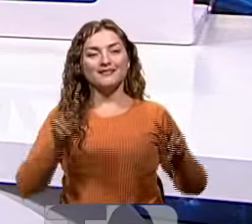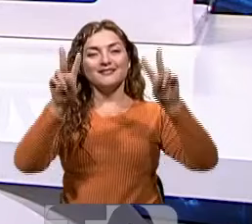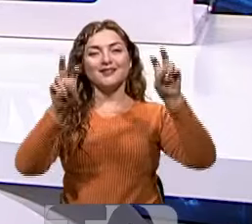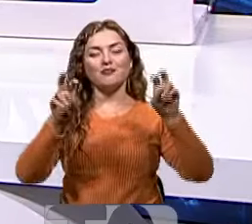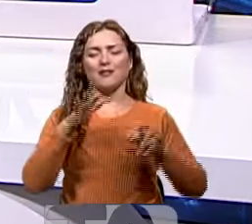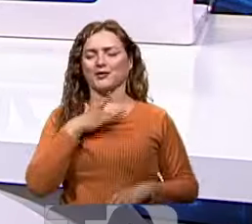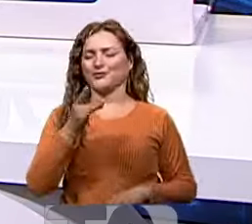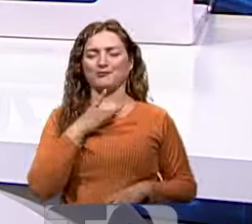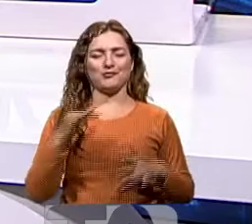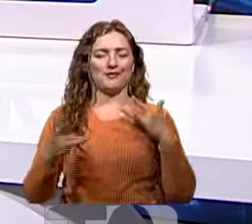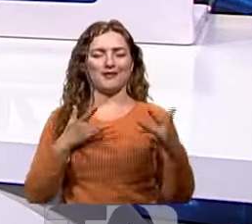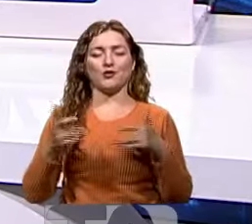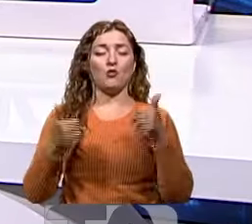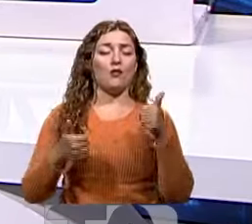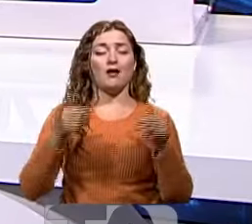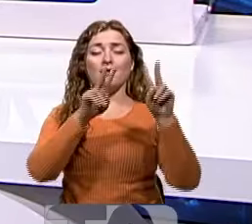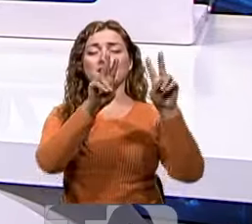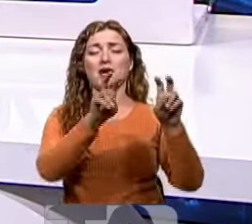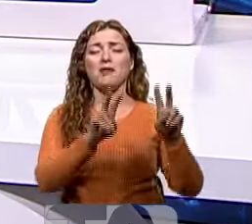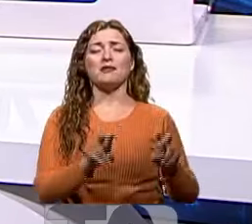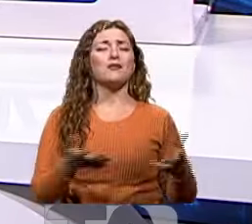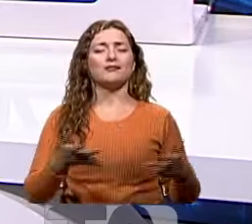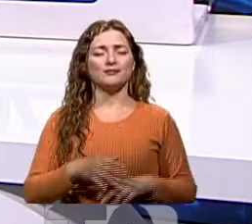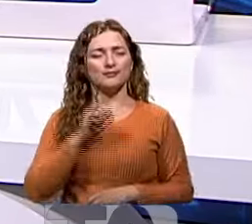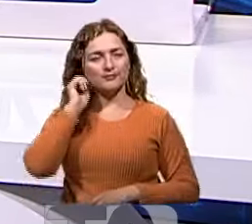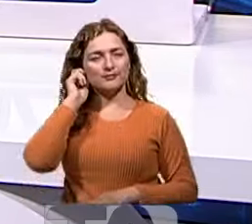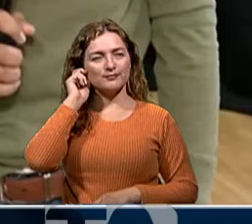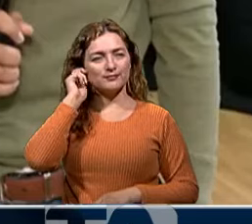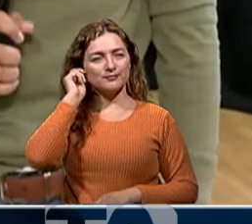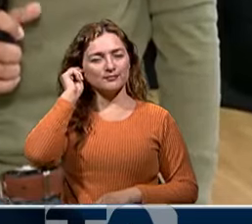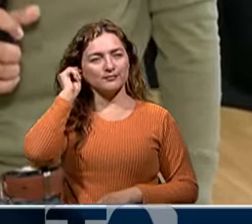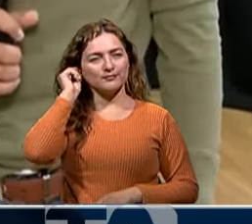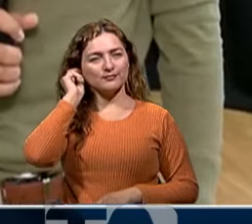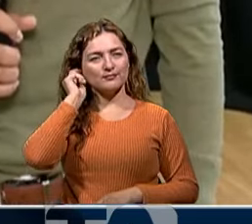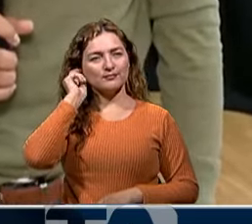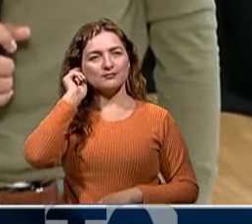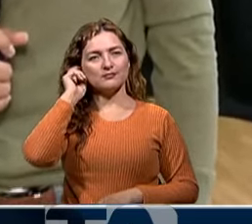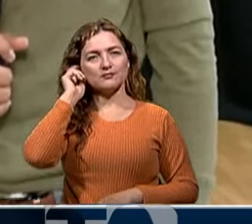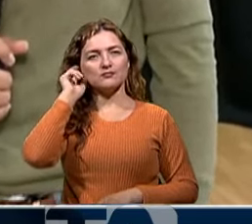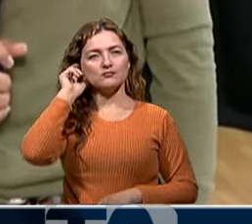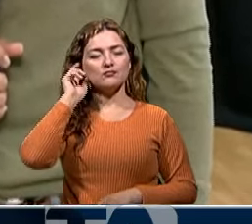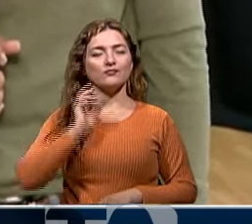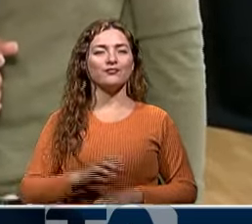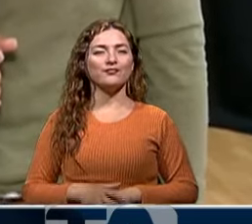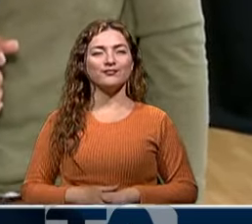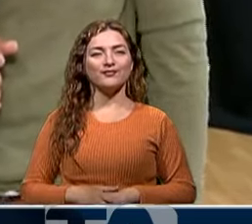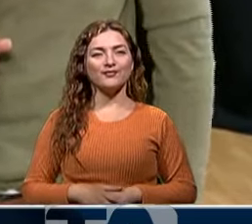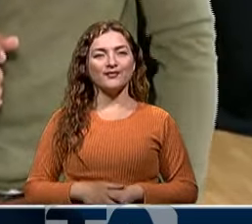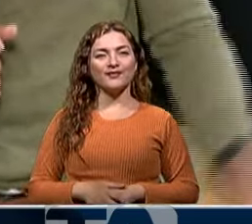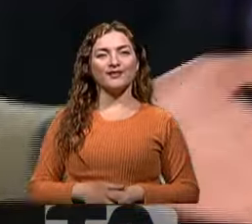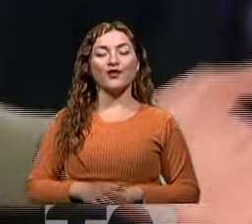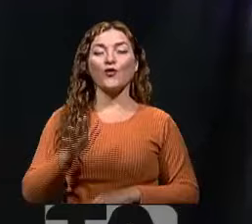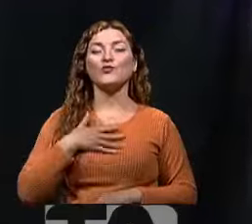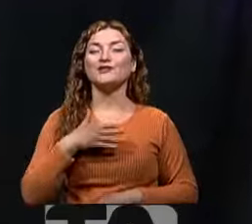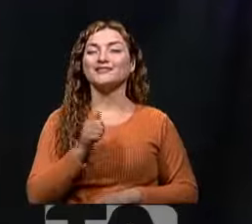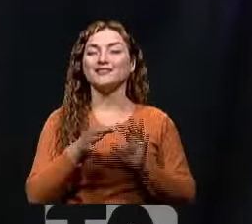teatro, ya me apunto a ellas. Hay plan. Juanmi, te escuchamos. Es clave para que mi oftalmólogo no se dé cuenta. Hola,